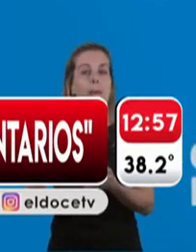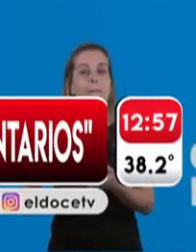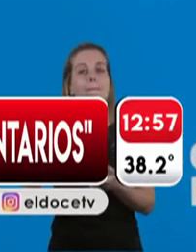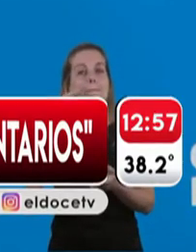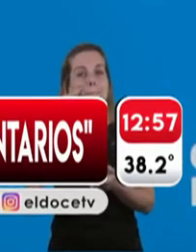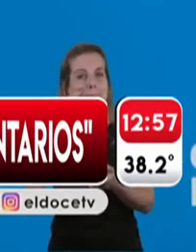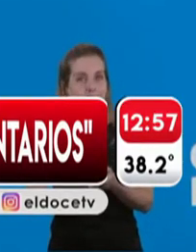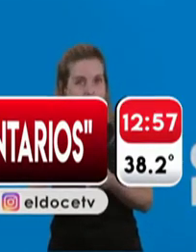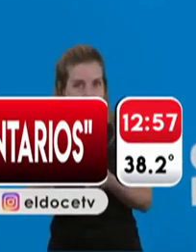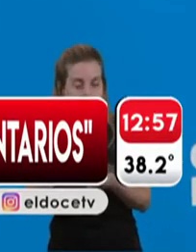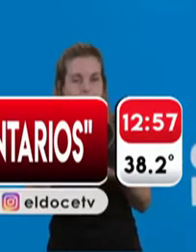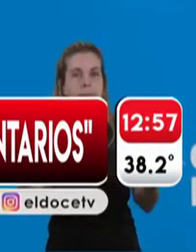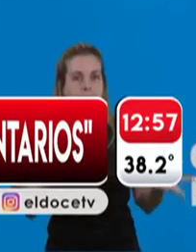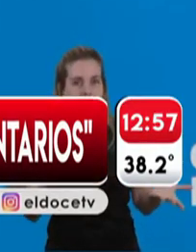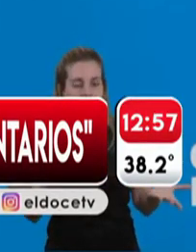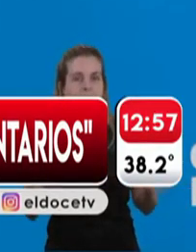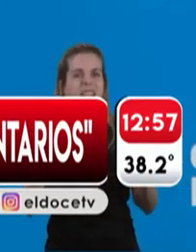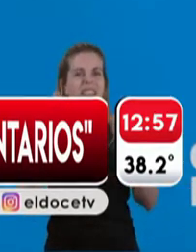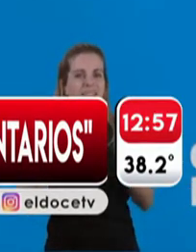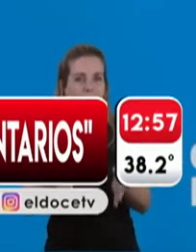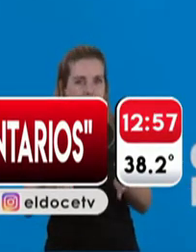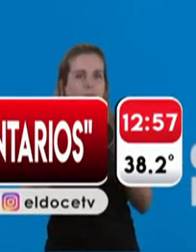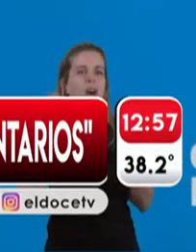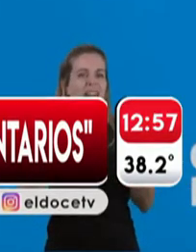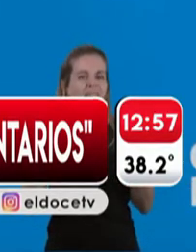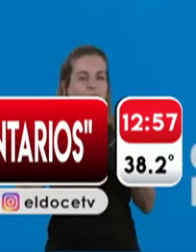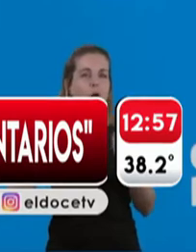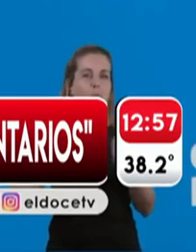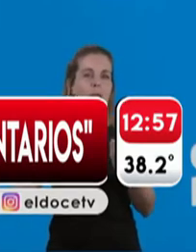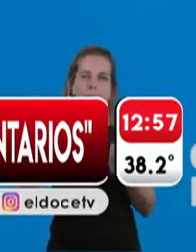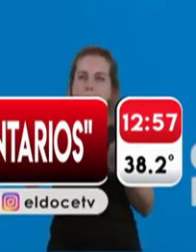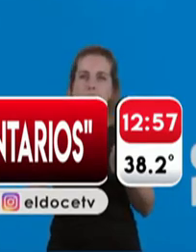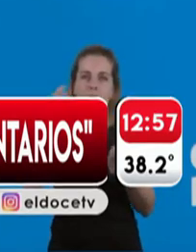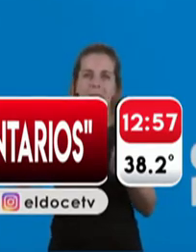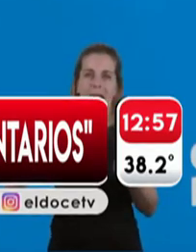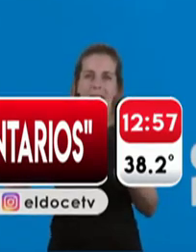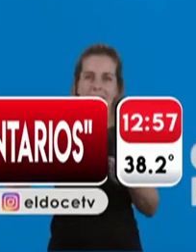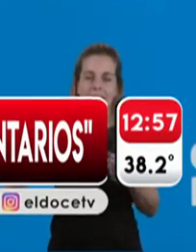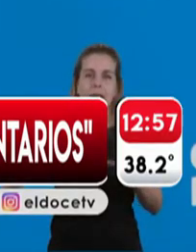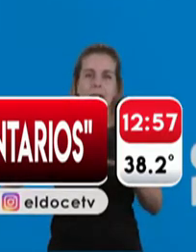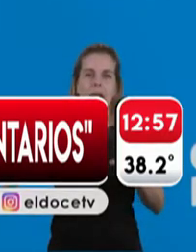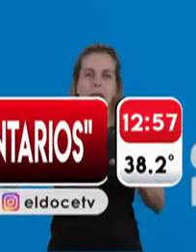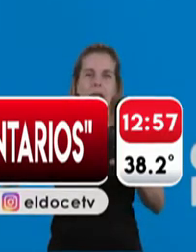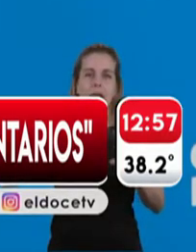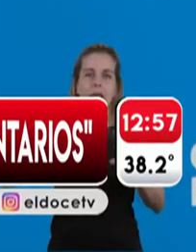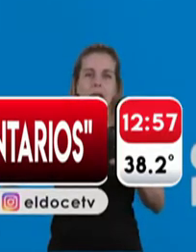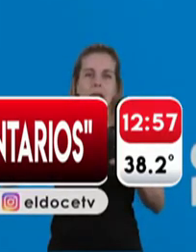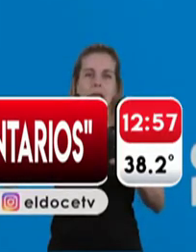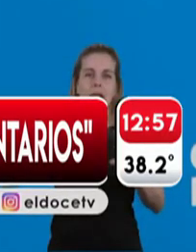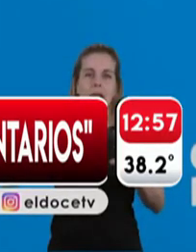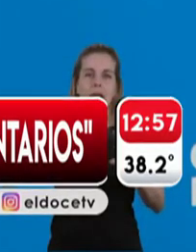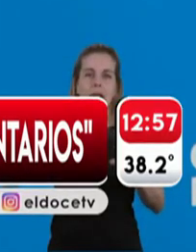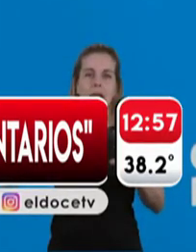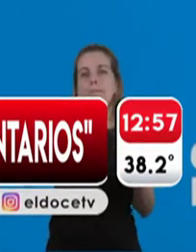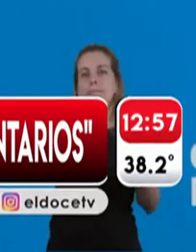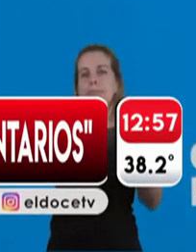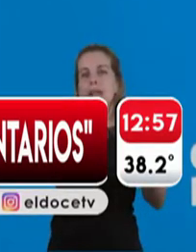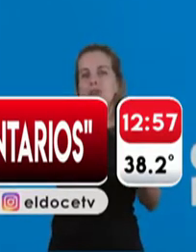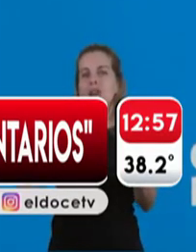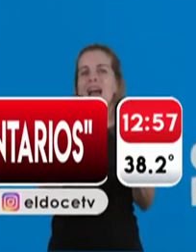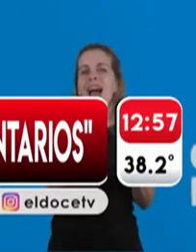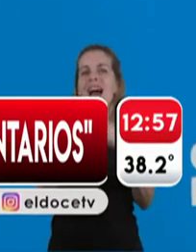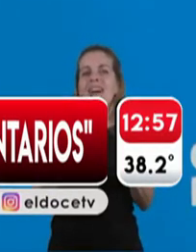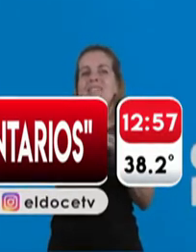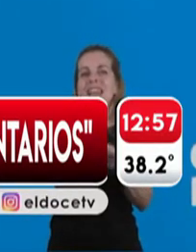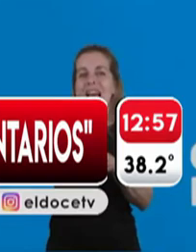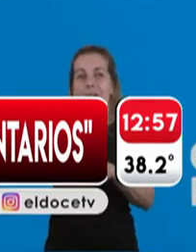que nosotros entendemos es que el PAMI es la mayor obra social de la Argentina, tiene 5 millones de afiliados, de los cuales 3 millones y medio están